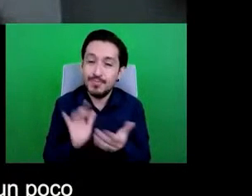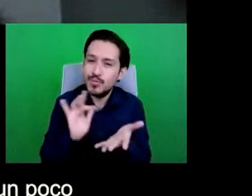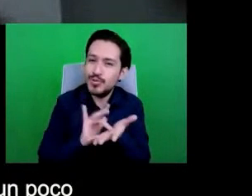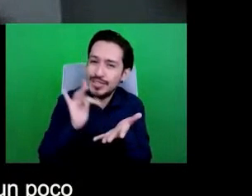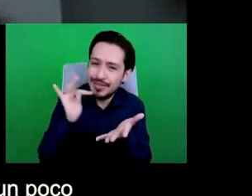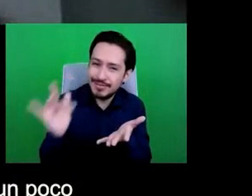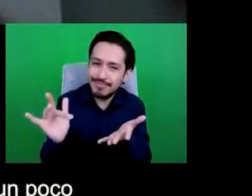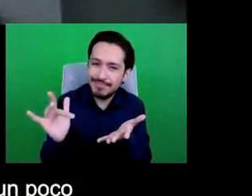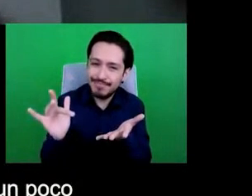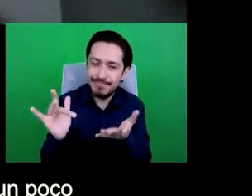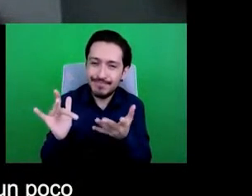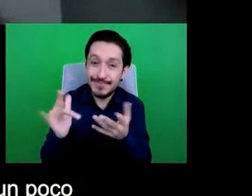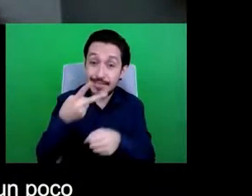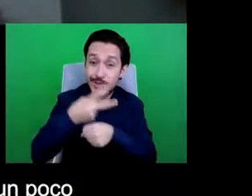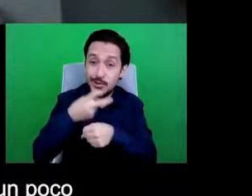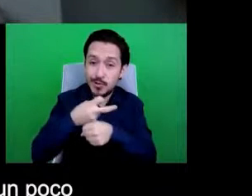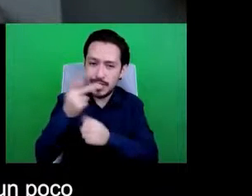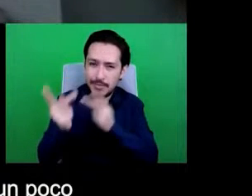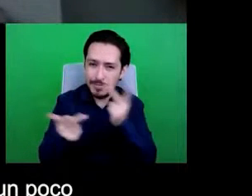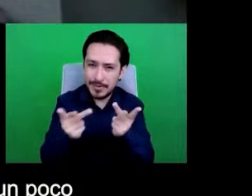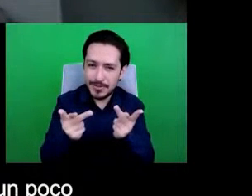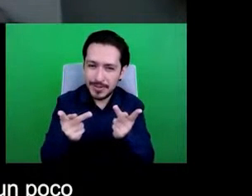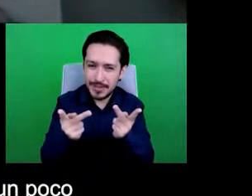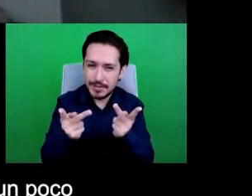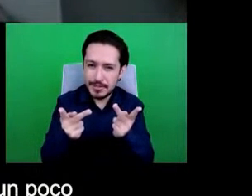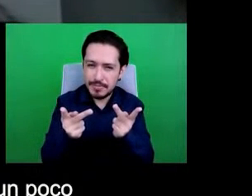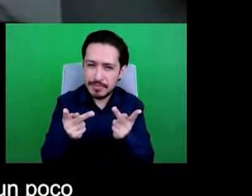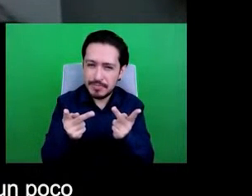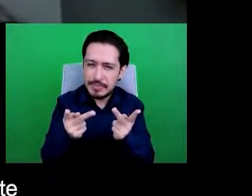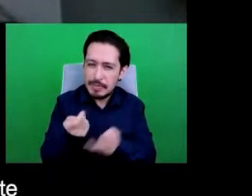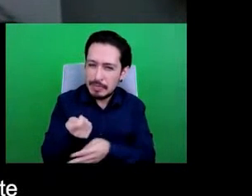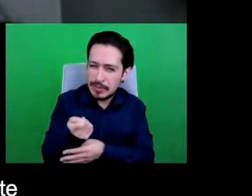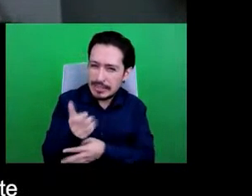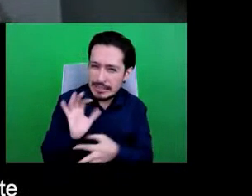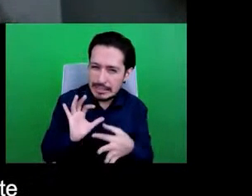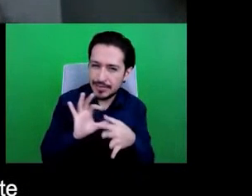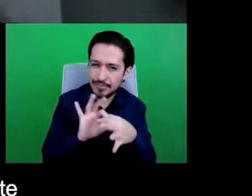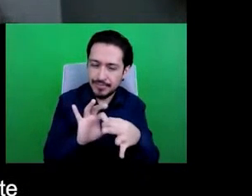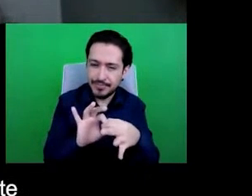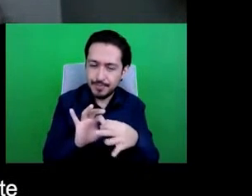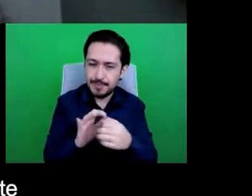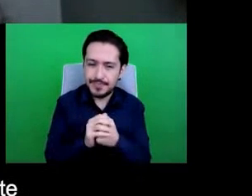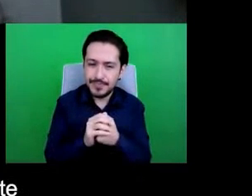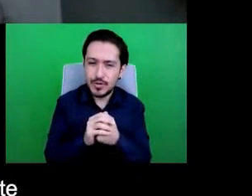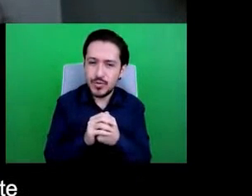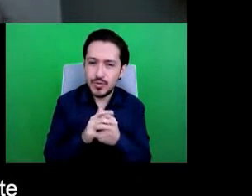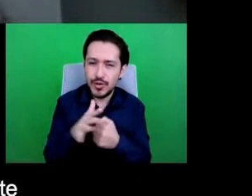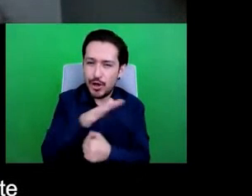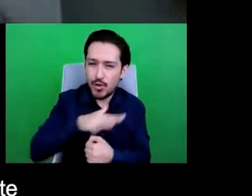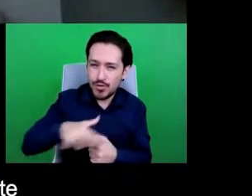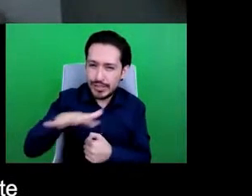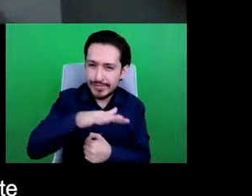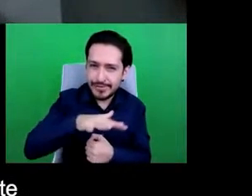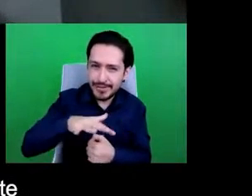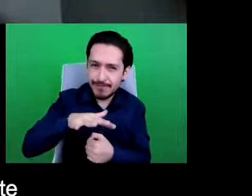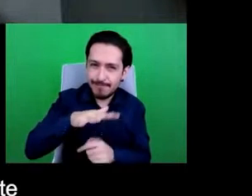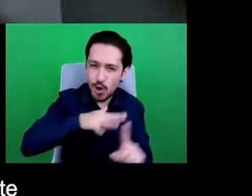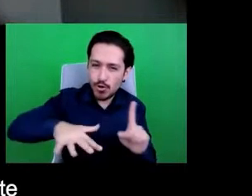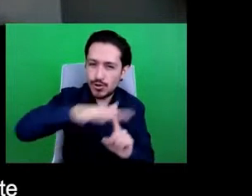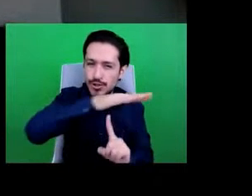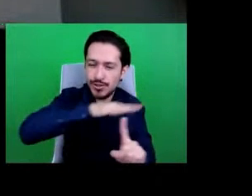segunda pregunta un poco relacionada al contexto que tiene que ver con Jalisco específicamente y el contexto